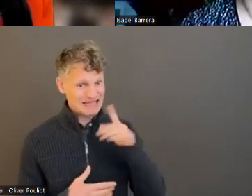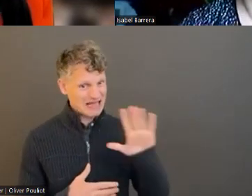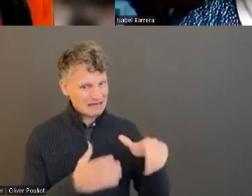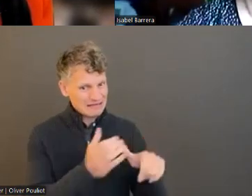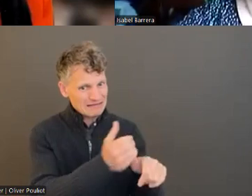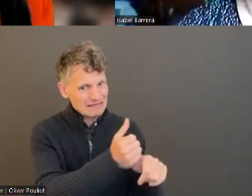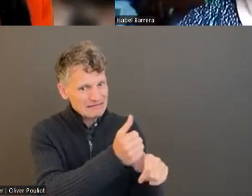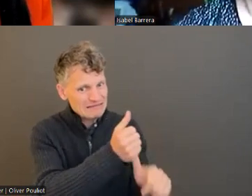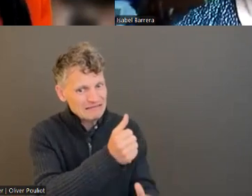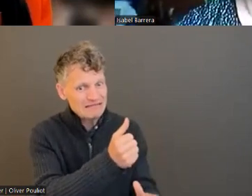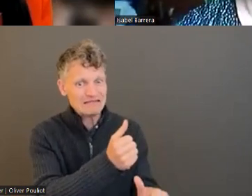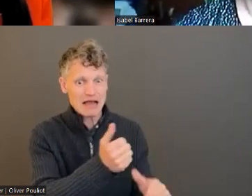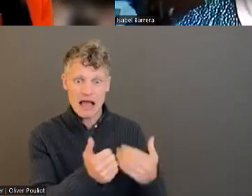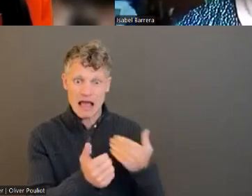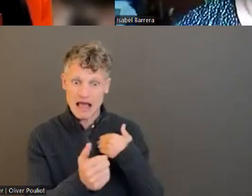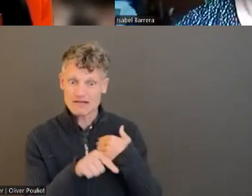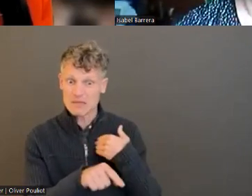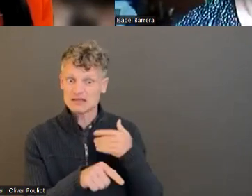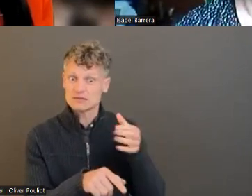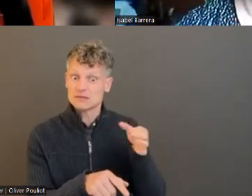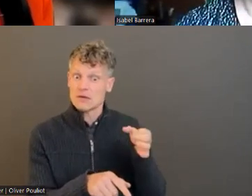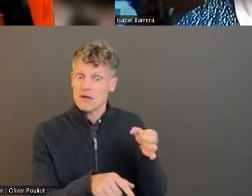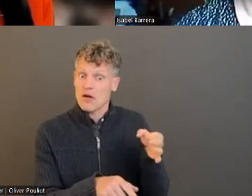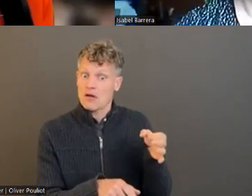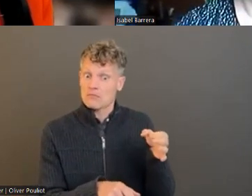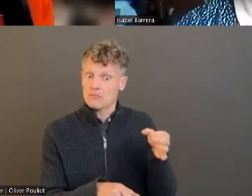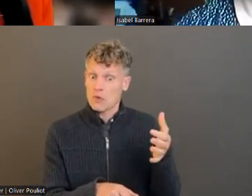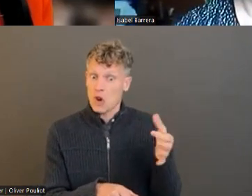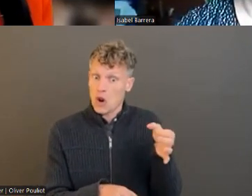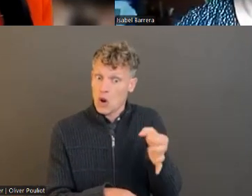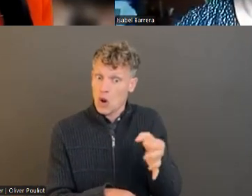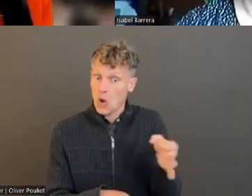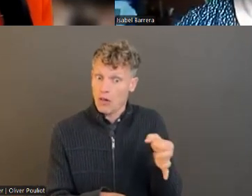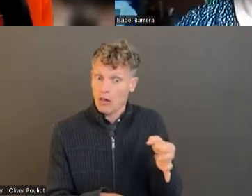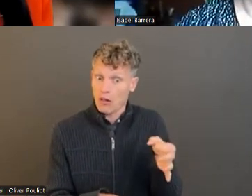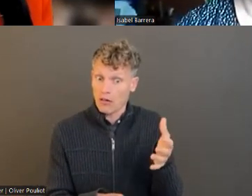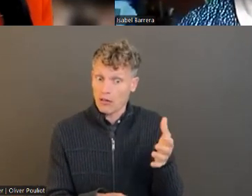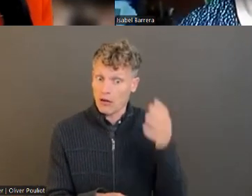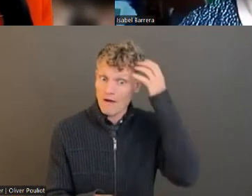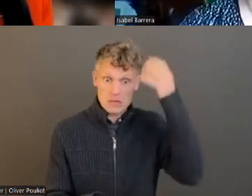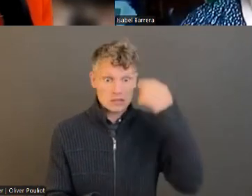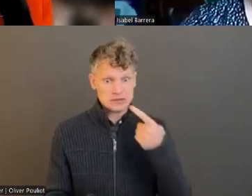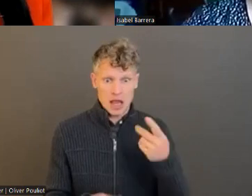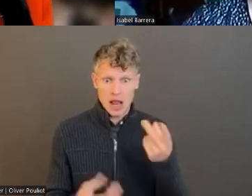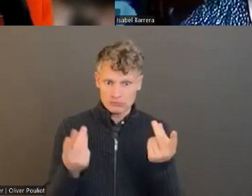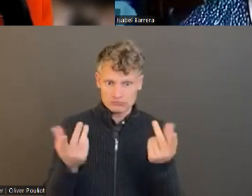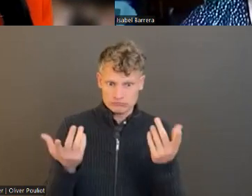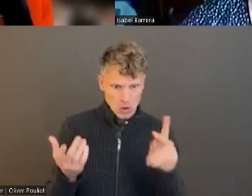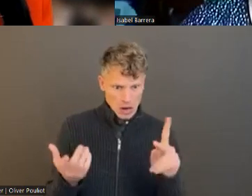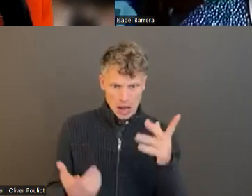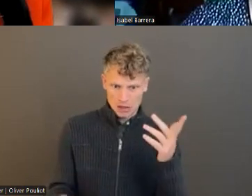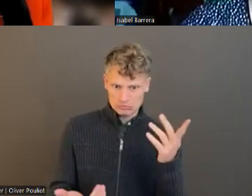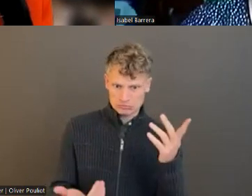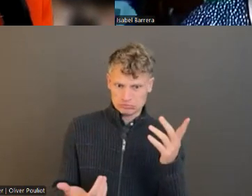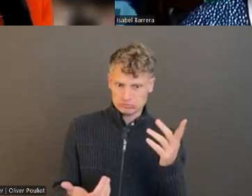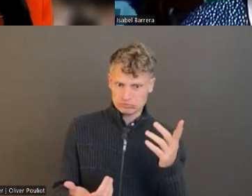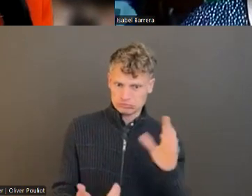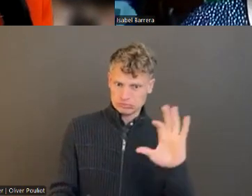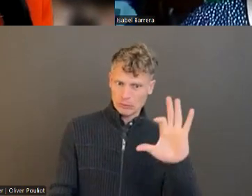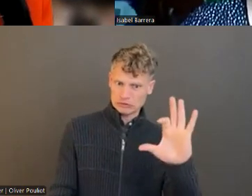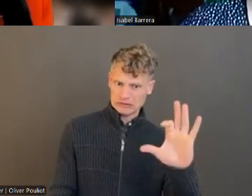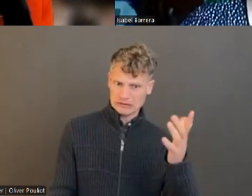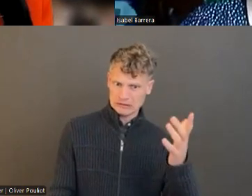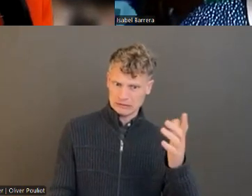sin involucrar de ninguna manera a las comunidades para entender, primero, si eso es un problema para